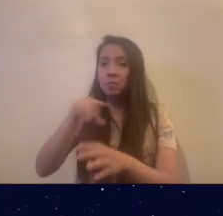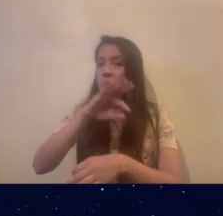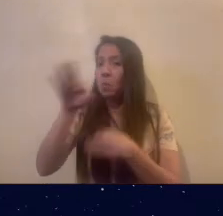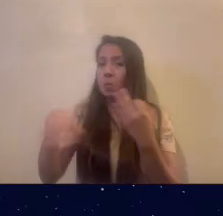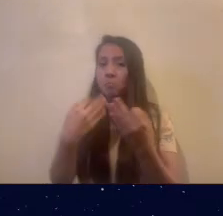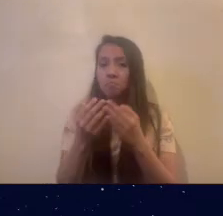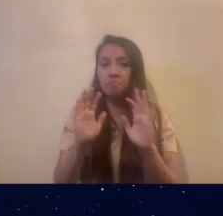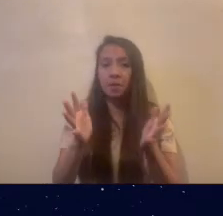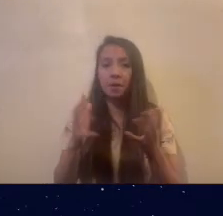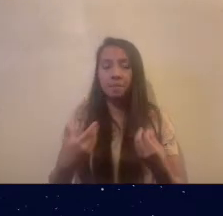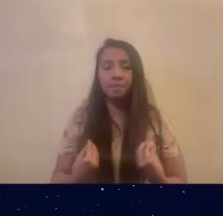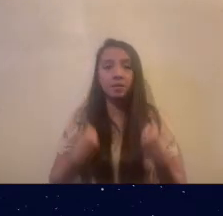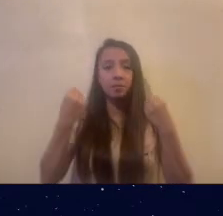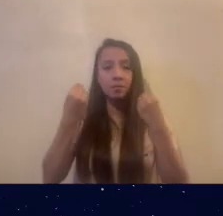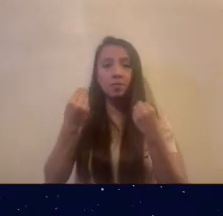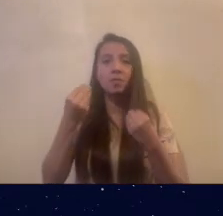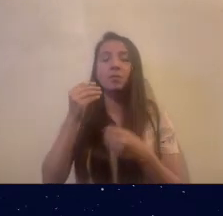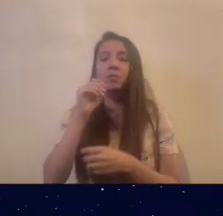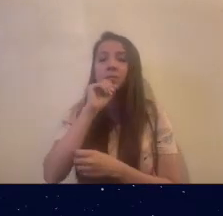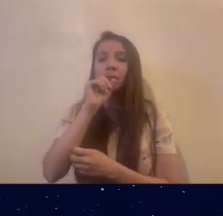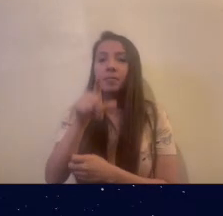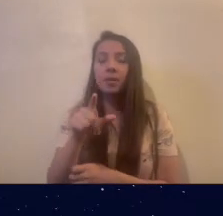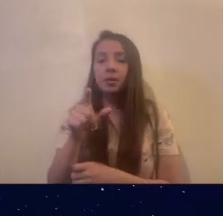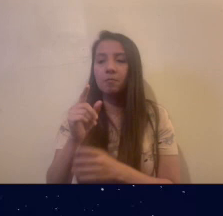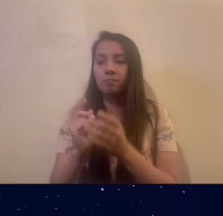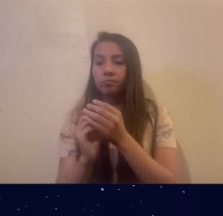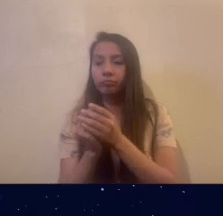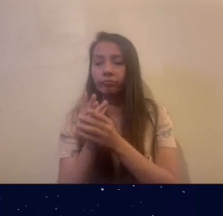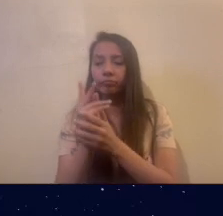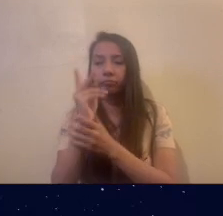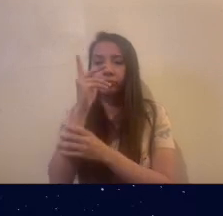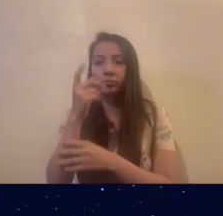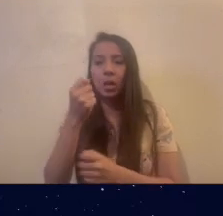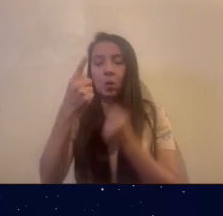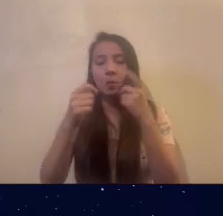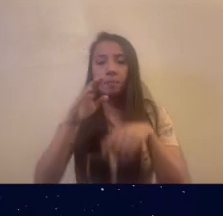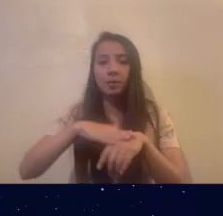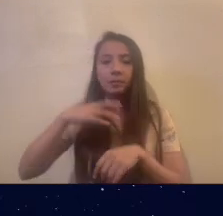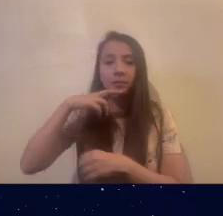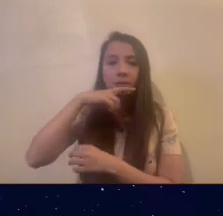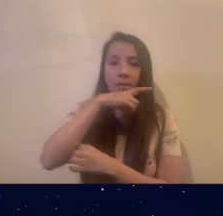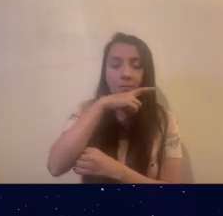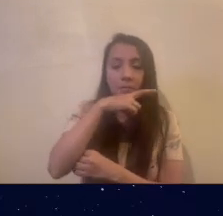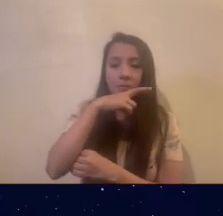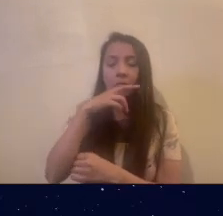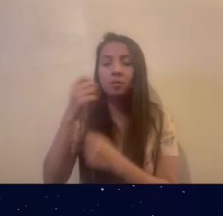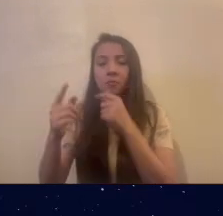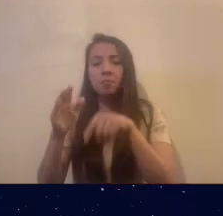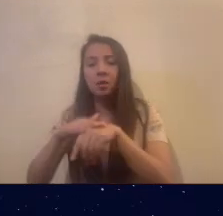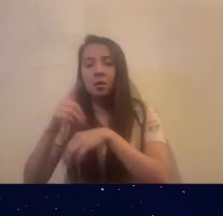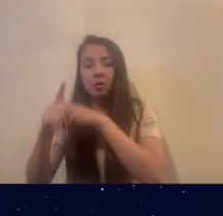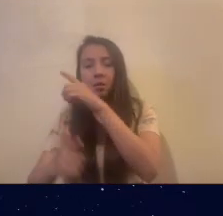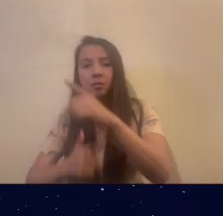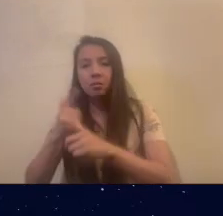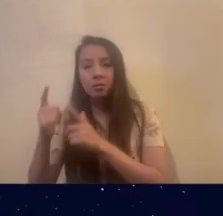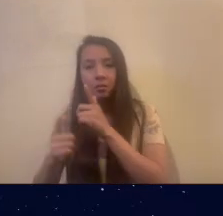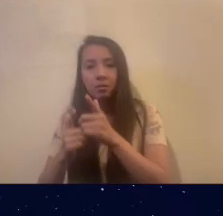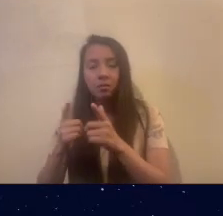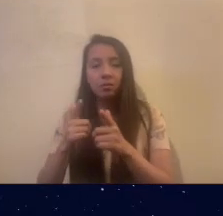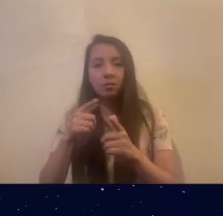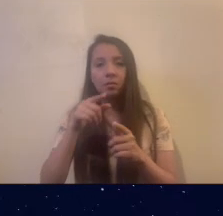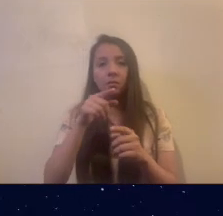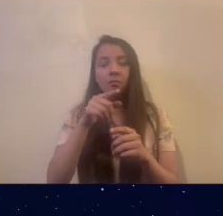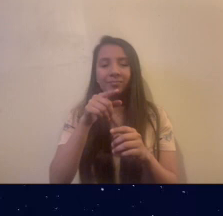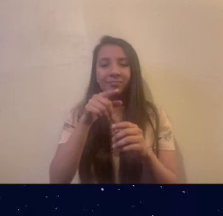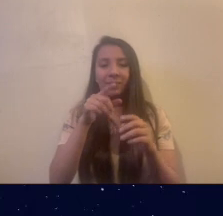semillas sobrevivieron, hay un aumento en la velocidad de germinación en las plantas que han sido sometidas a alto vacío y